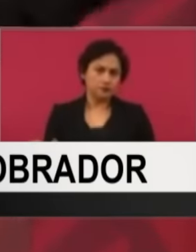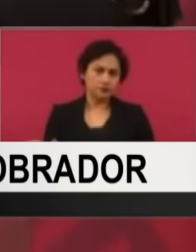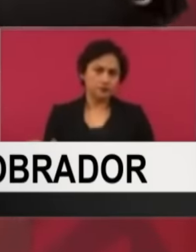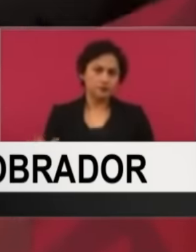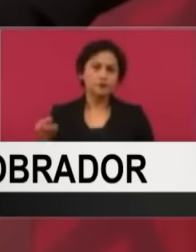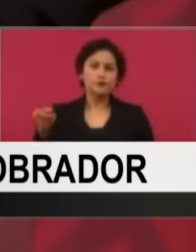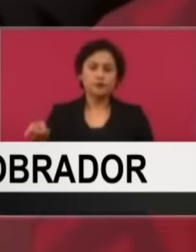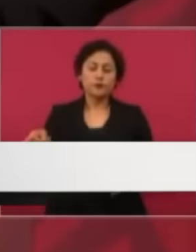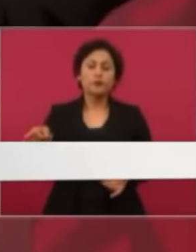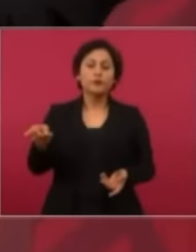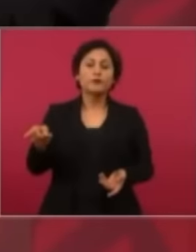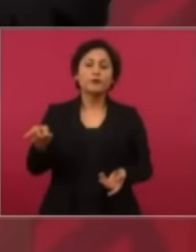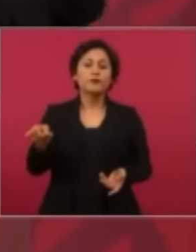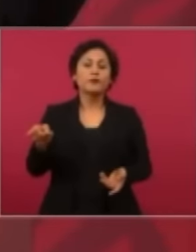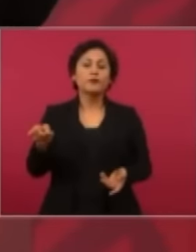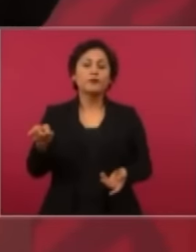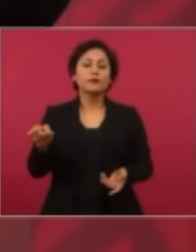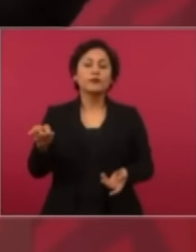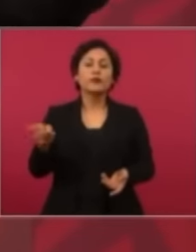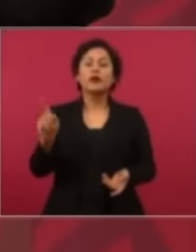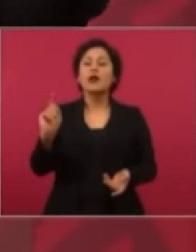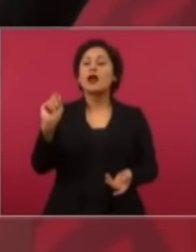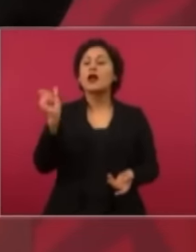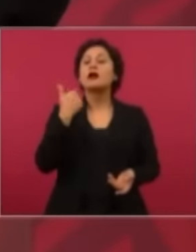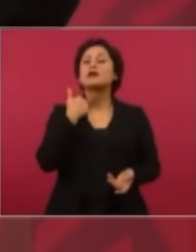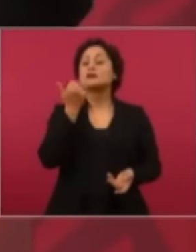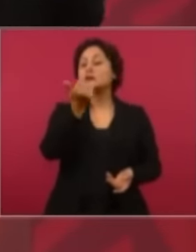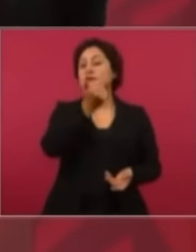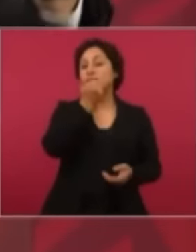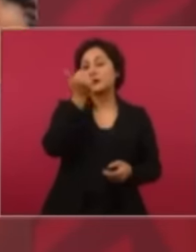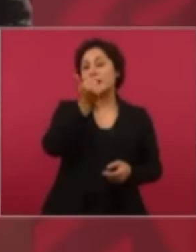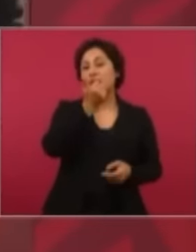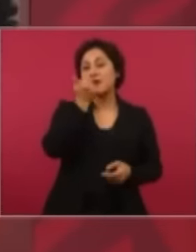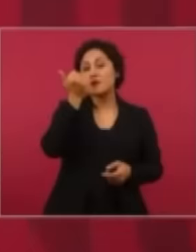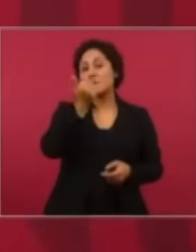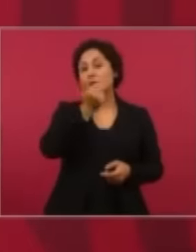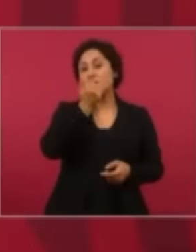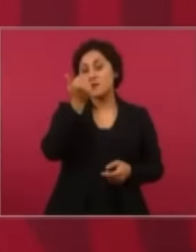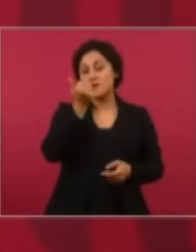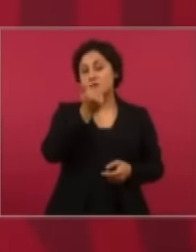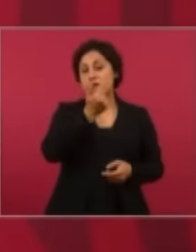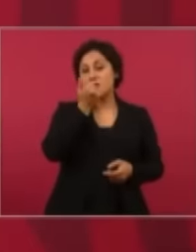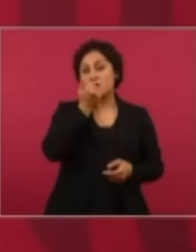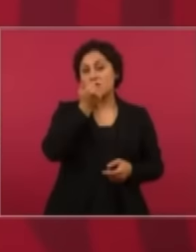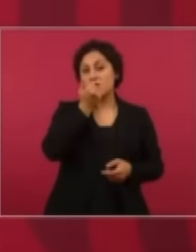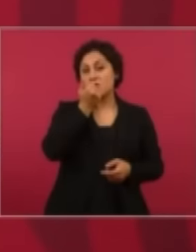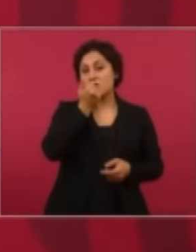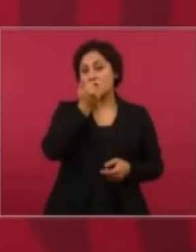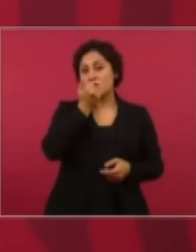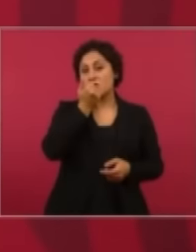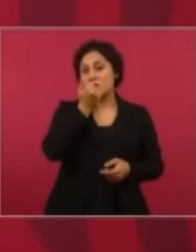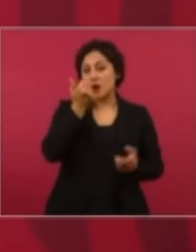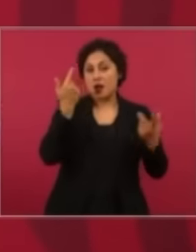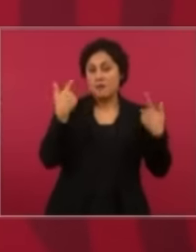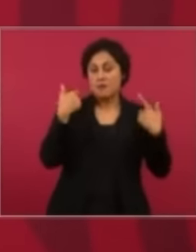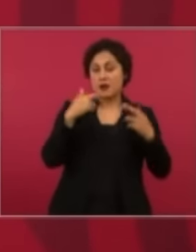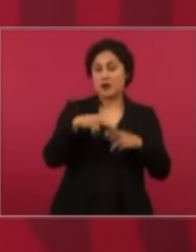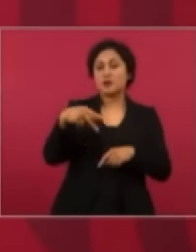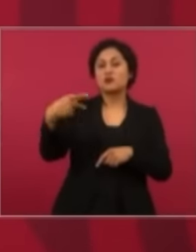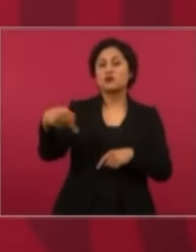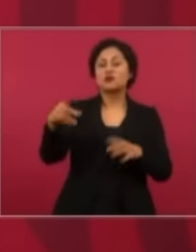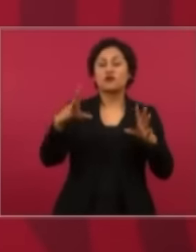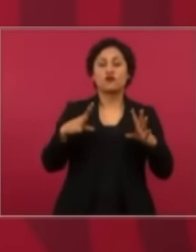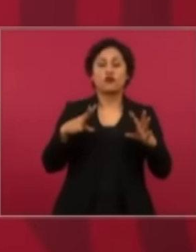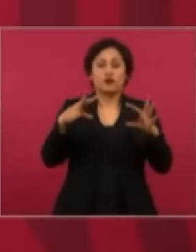alumno de uno de los fundadores del pan de